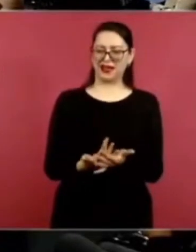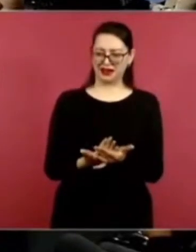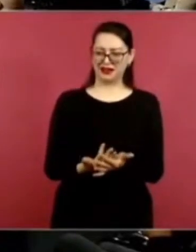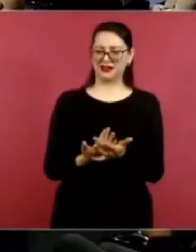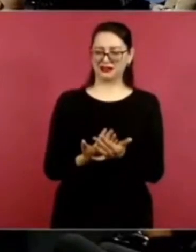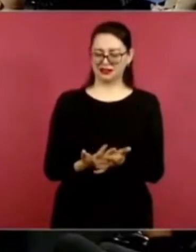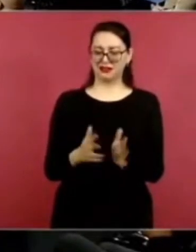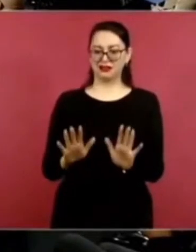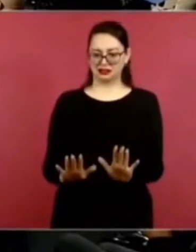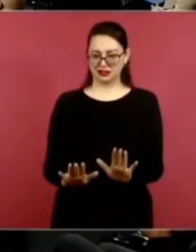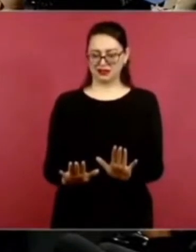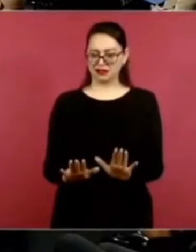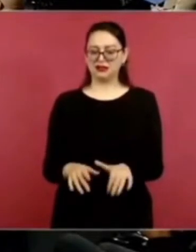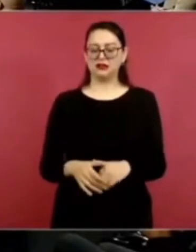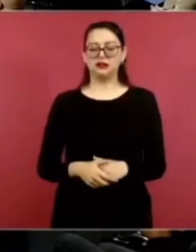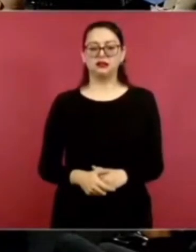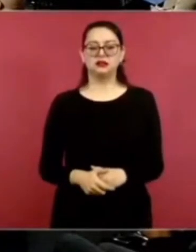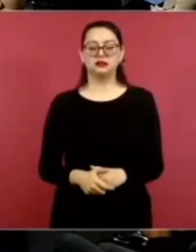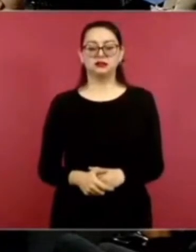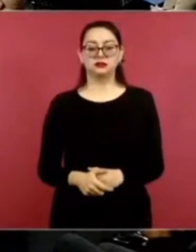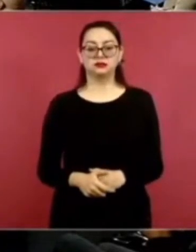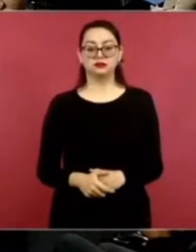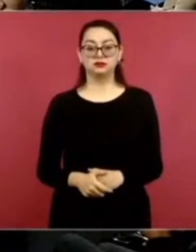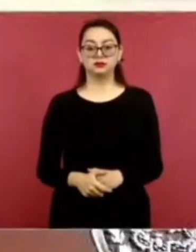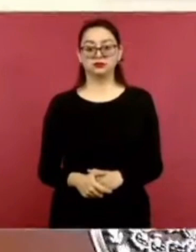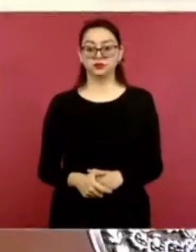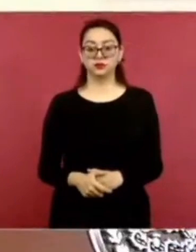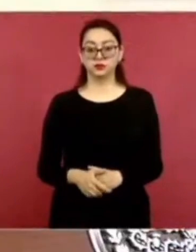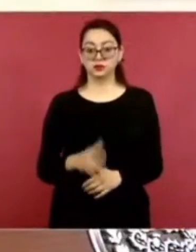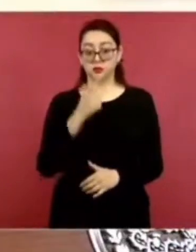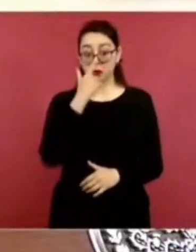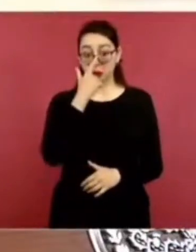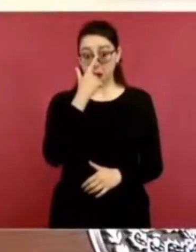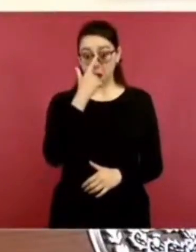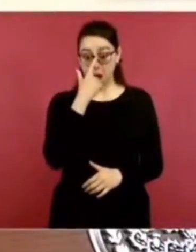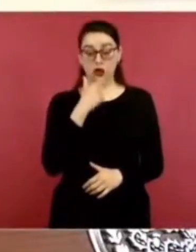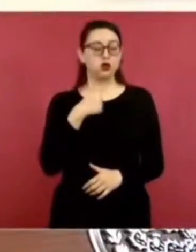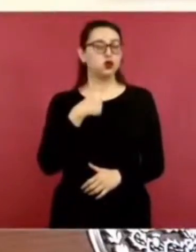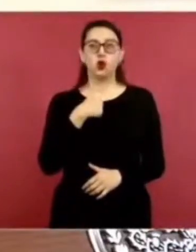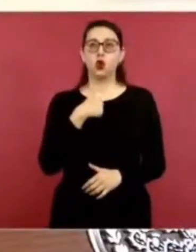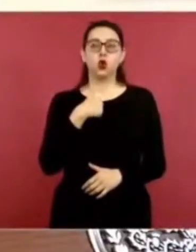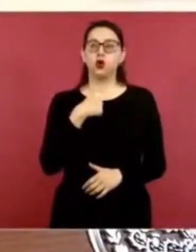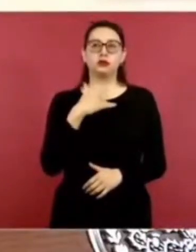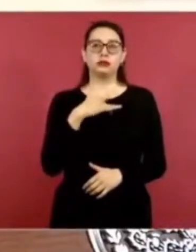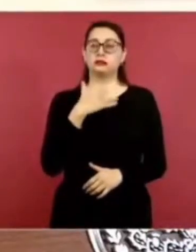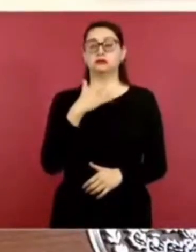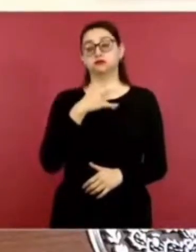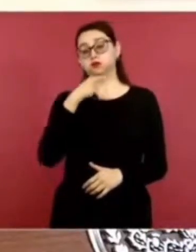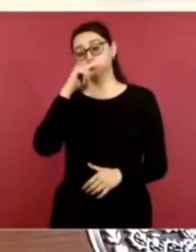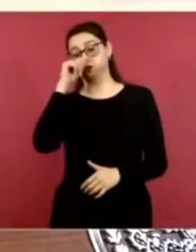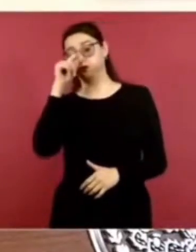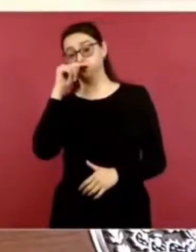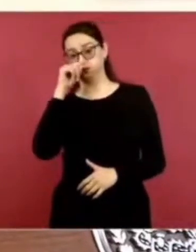no es pretencioso, ¿no? No quiero que se